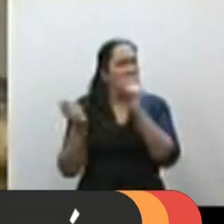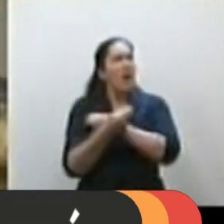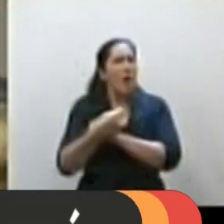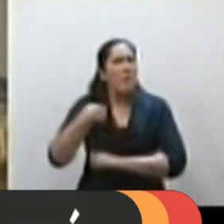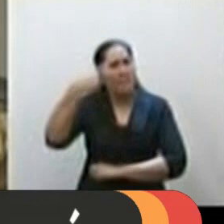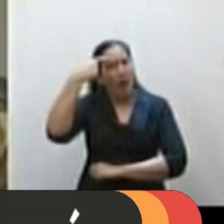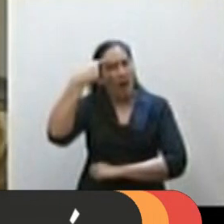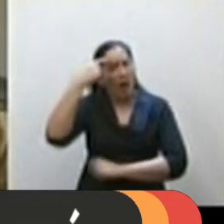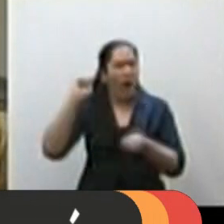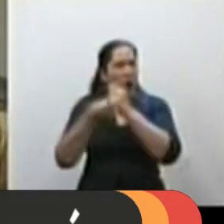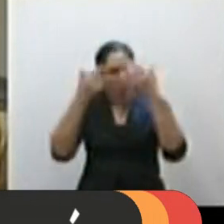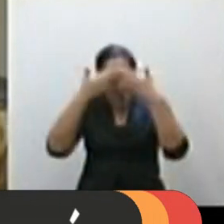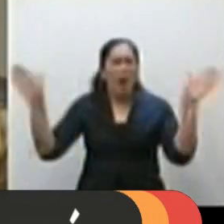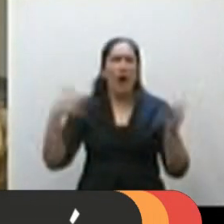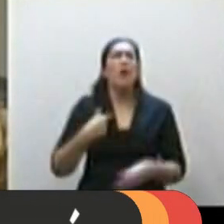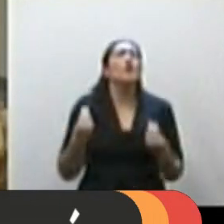miles de chicas